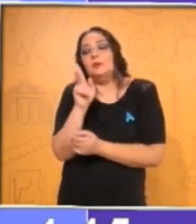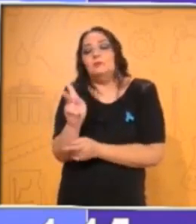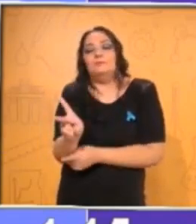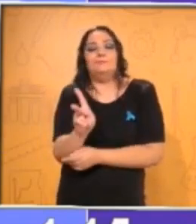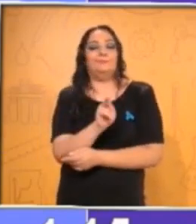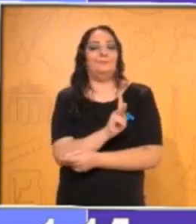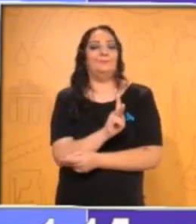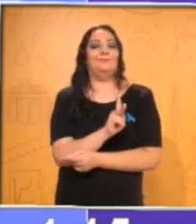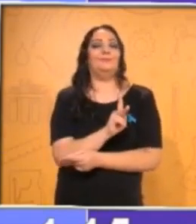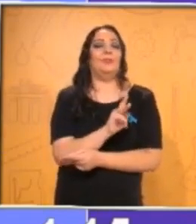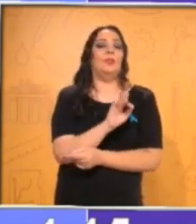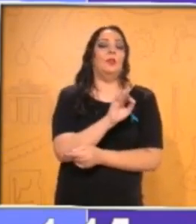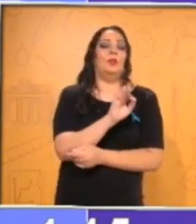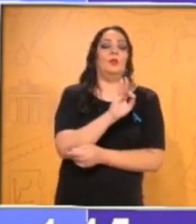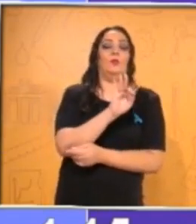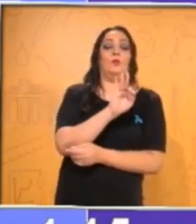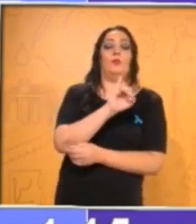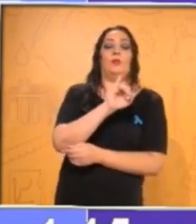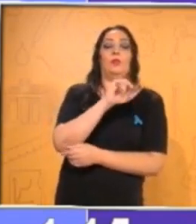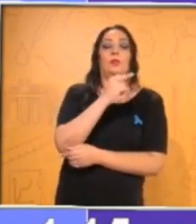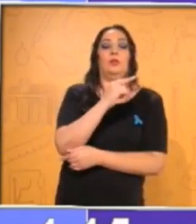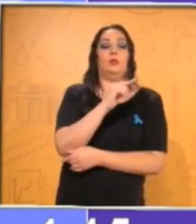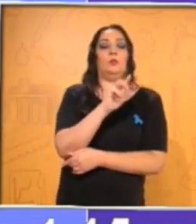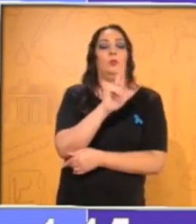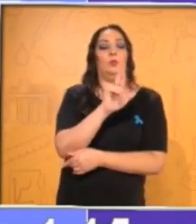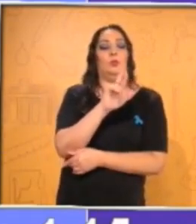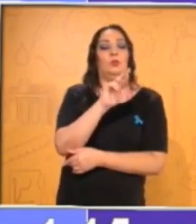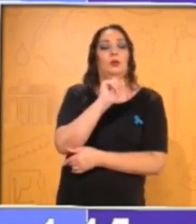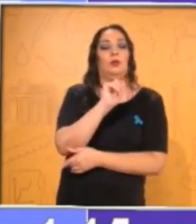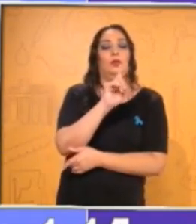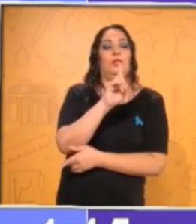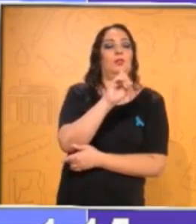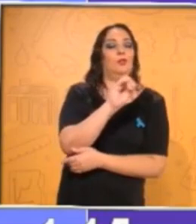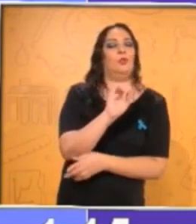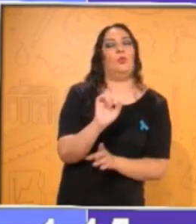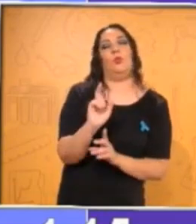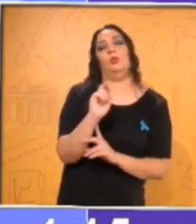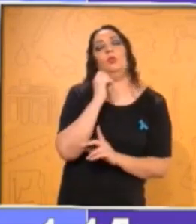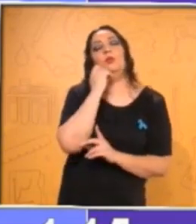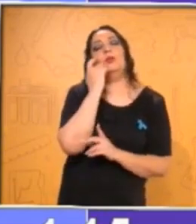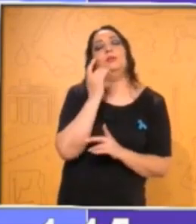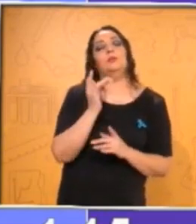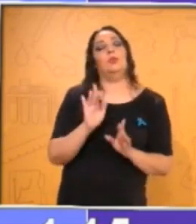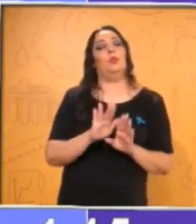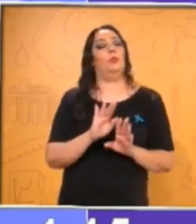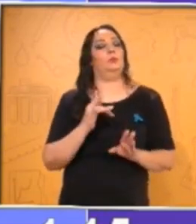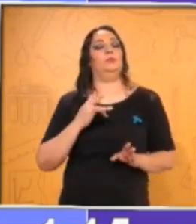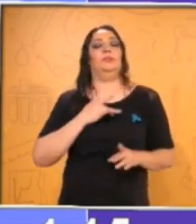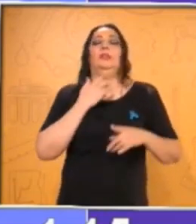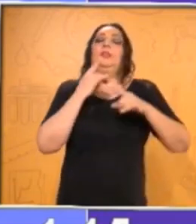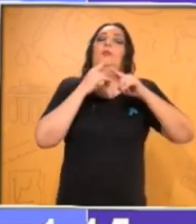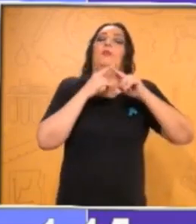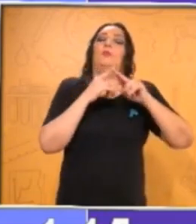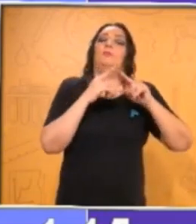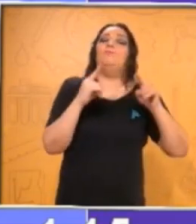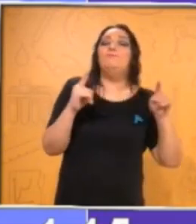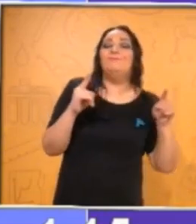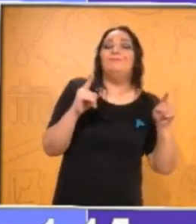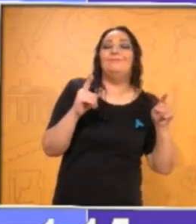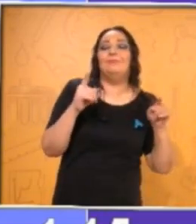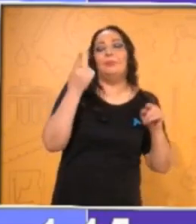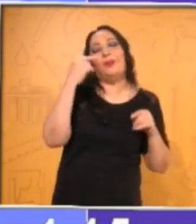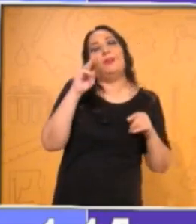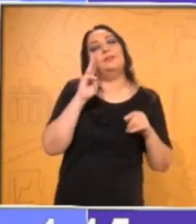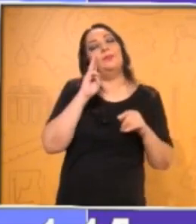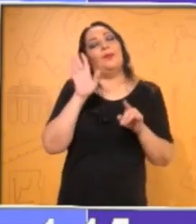Realmente. Lo que es real. Y figurado es cuando le das un sentido diferente a lo que en realidad